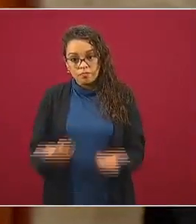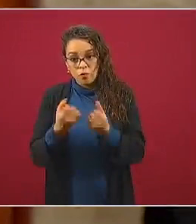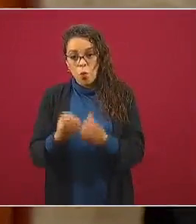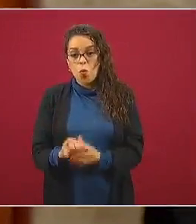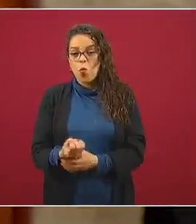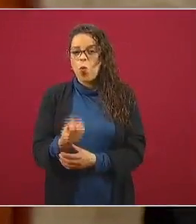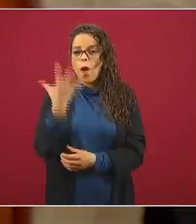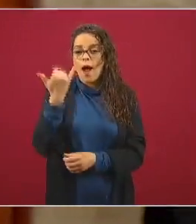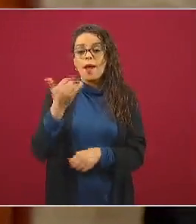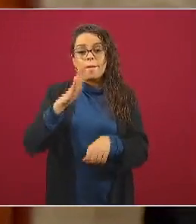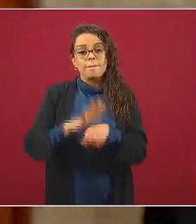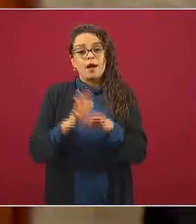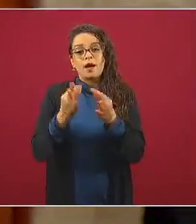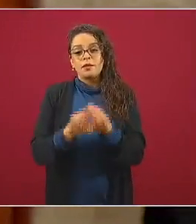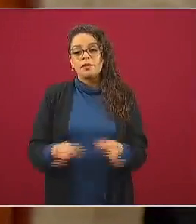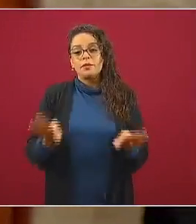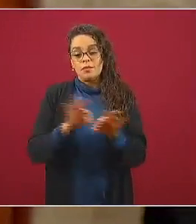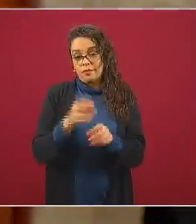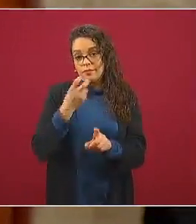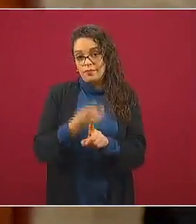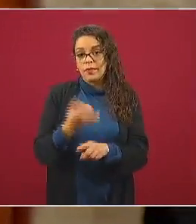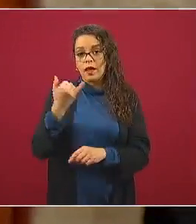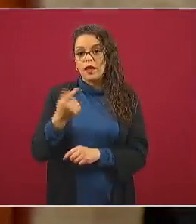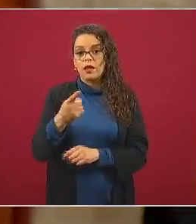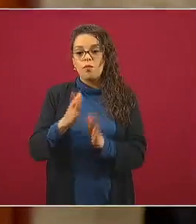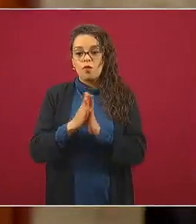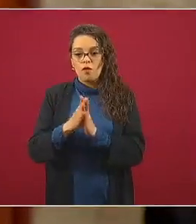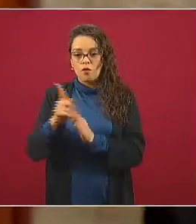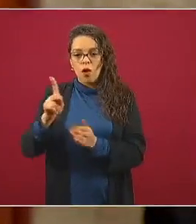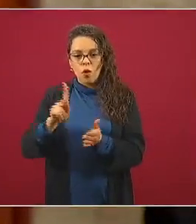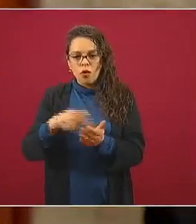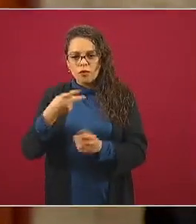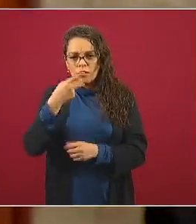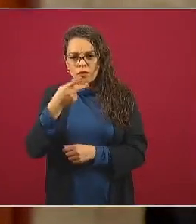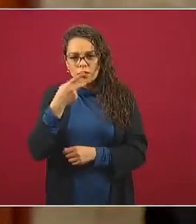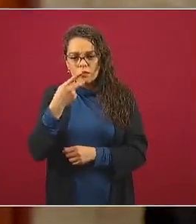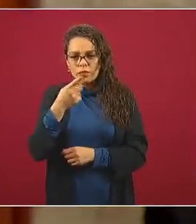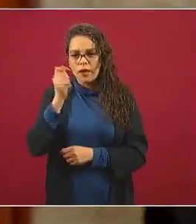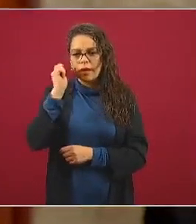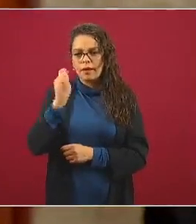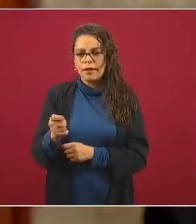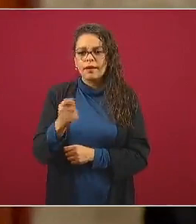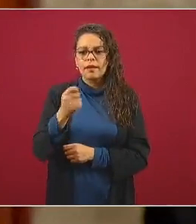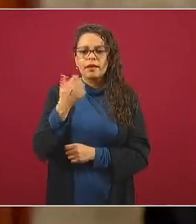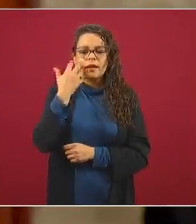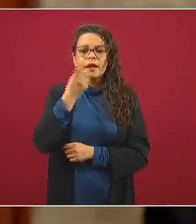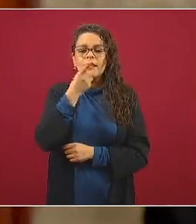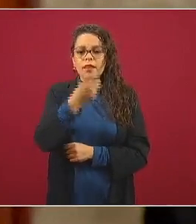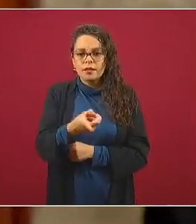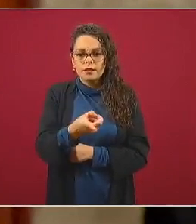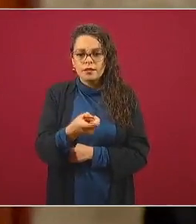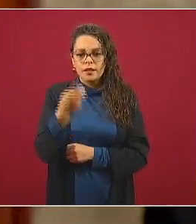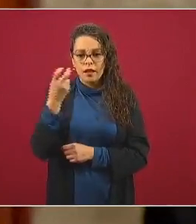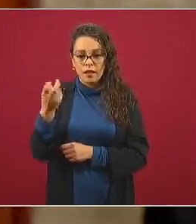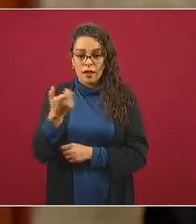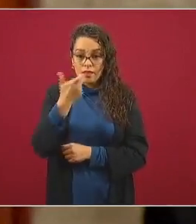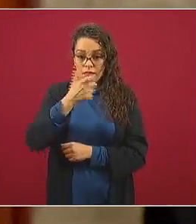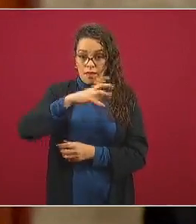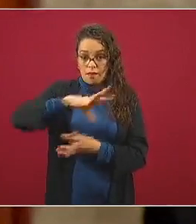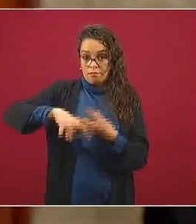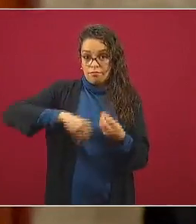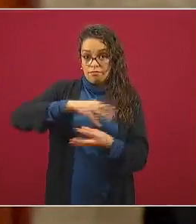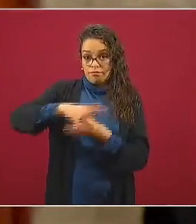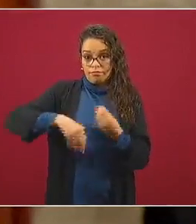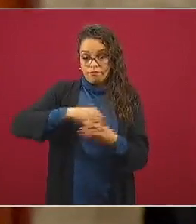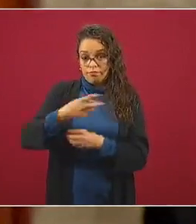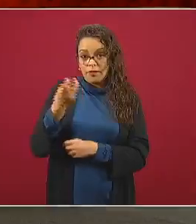importante, bueno, nada más se nos puede repetir lo que significaría precisamente esta derrama económica de los fines de